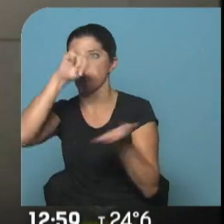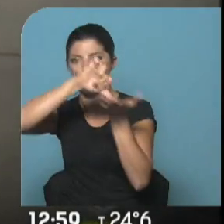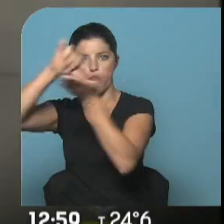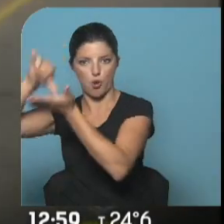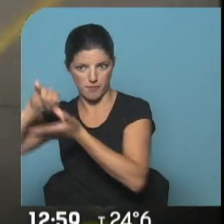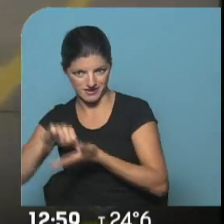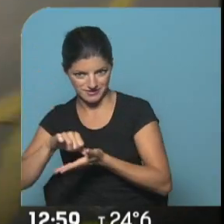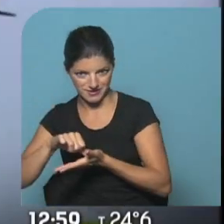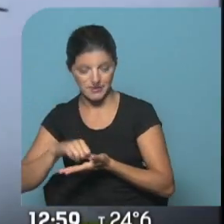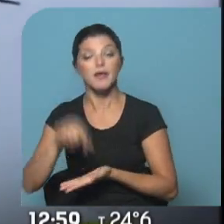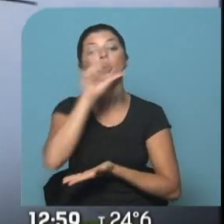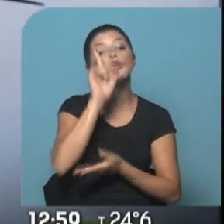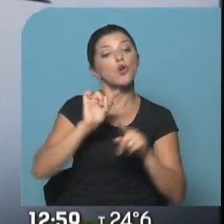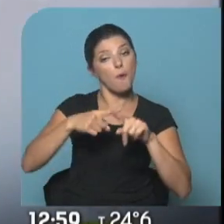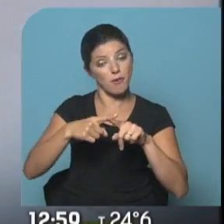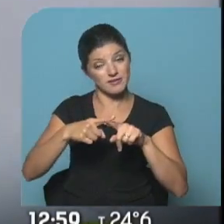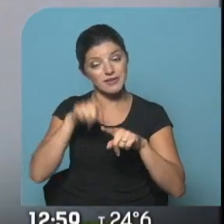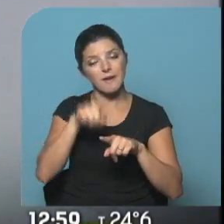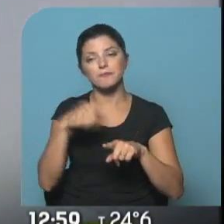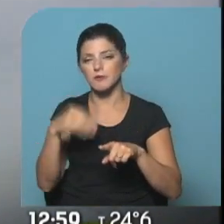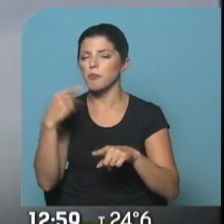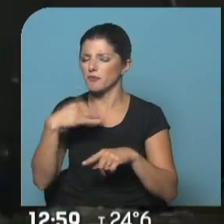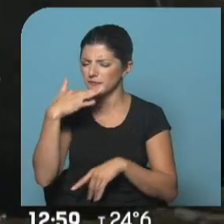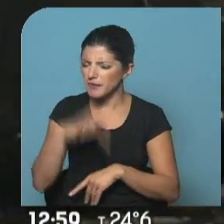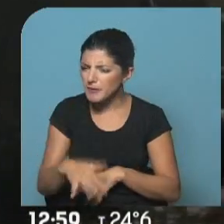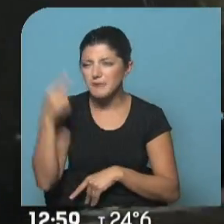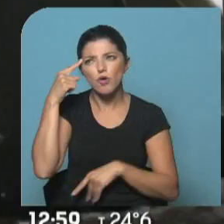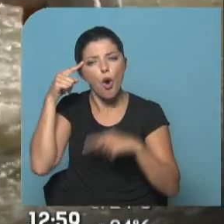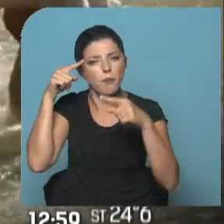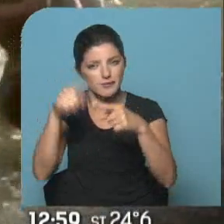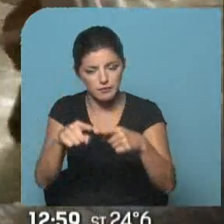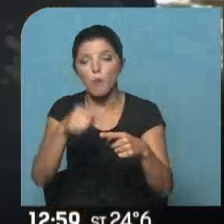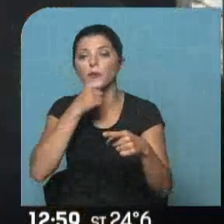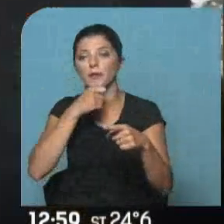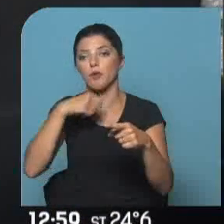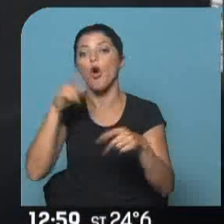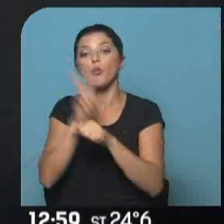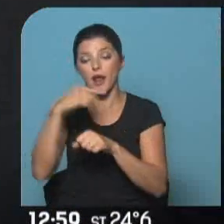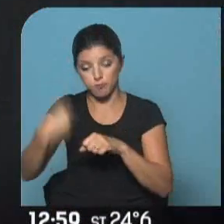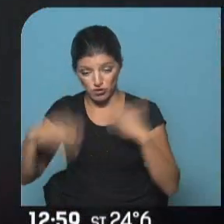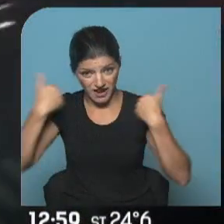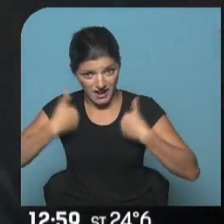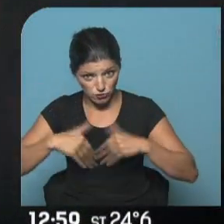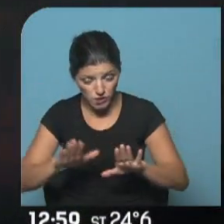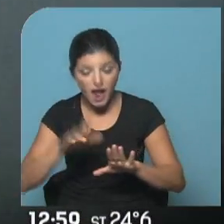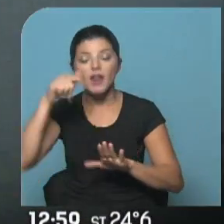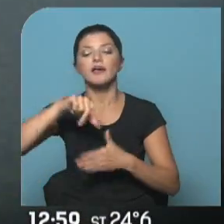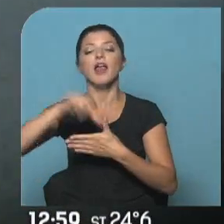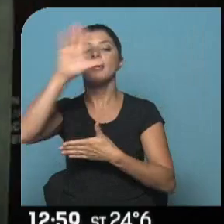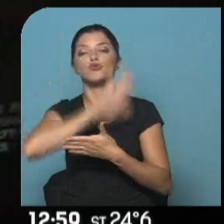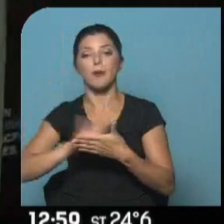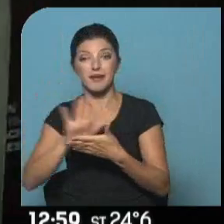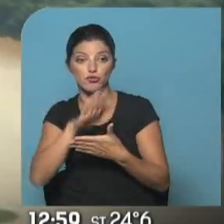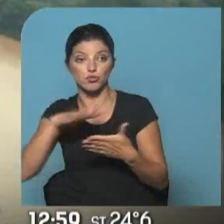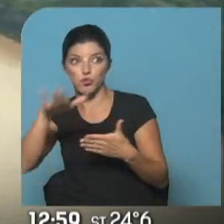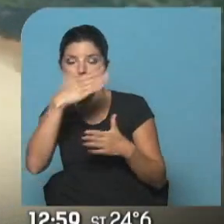Una geopolítica que también se lee en clave de objetivos como los recursos naturales, en los que la región latinoamericana es una